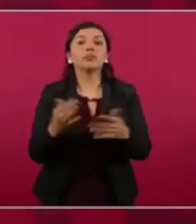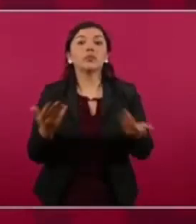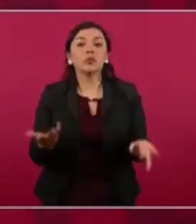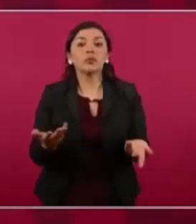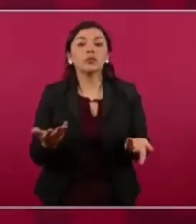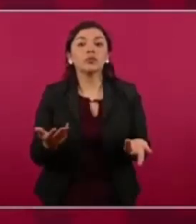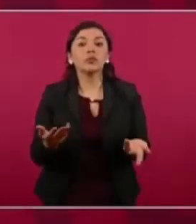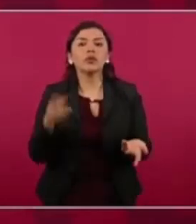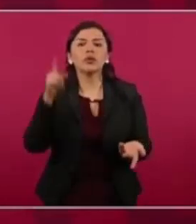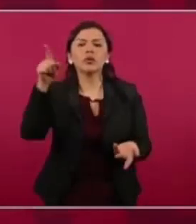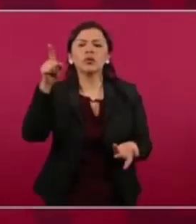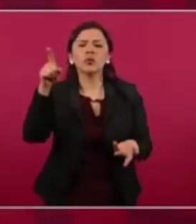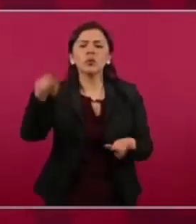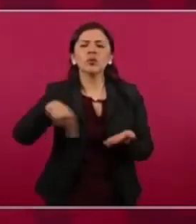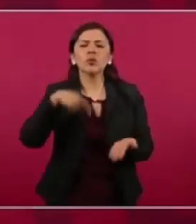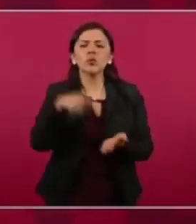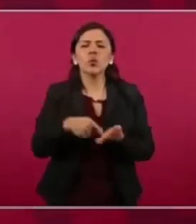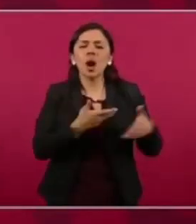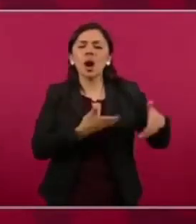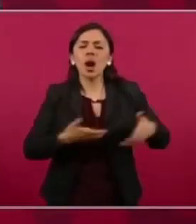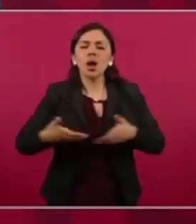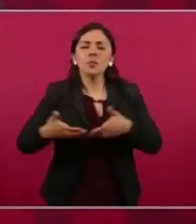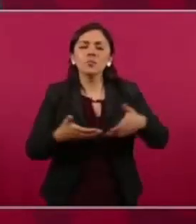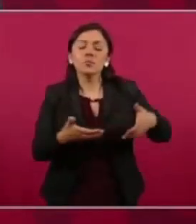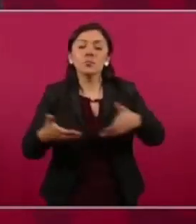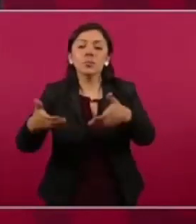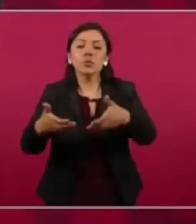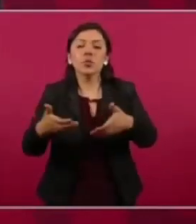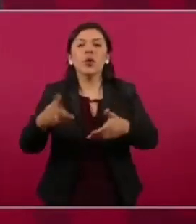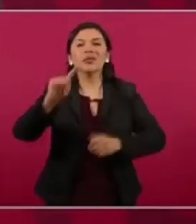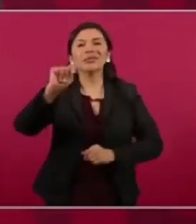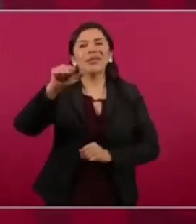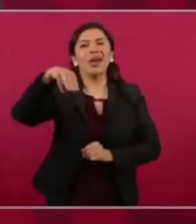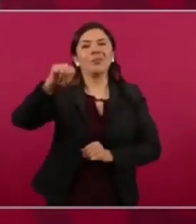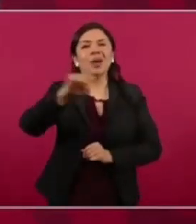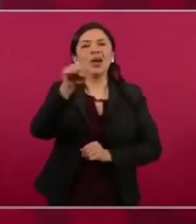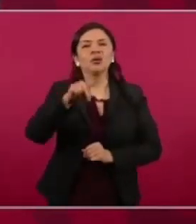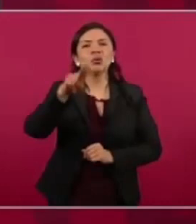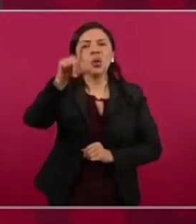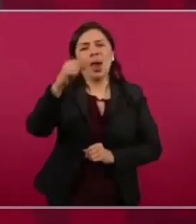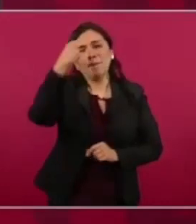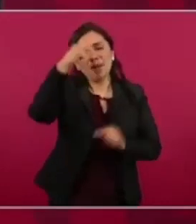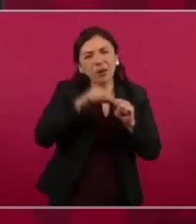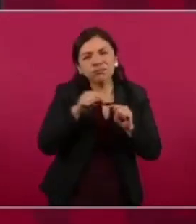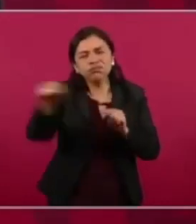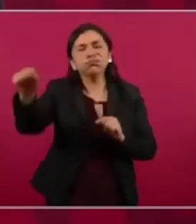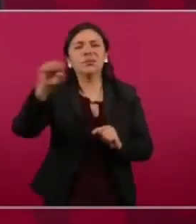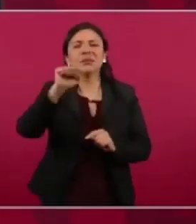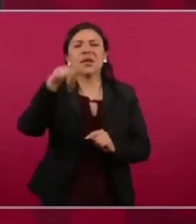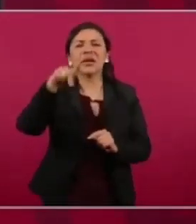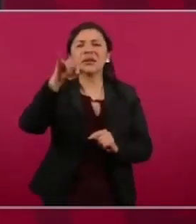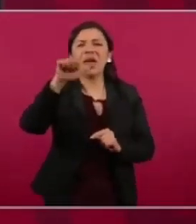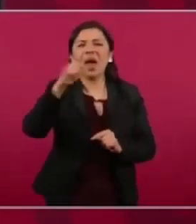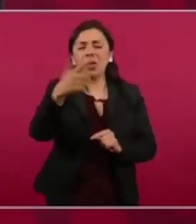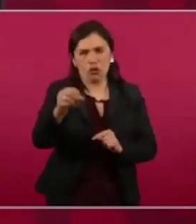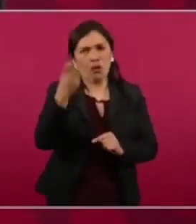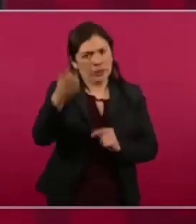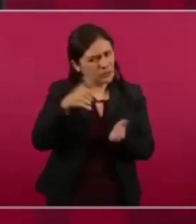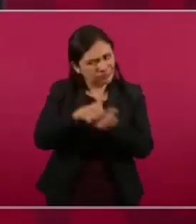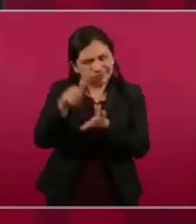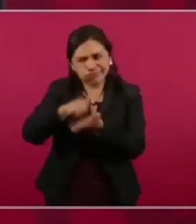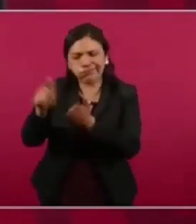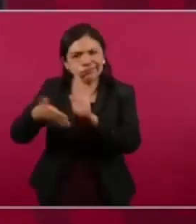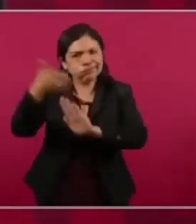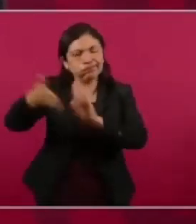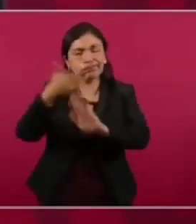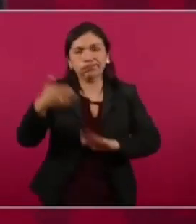el camino de Tamazula a Santiago Papasquiaro, se termina, es